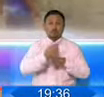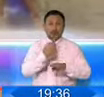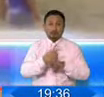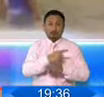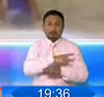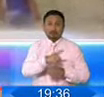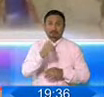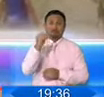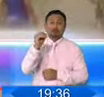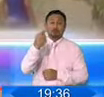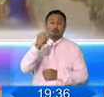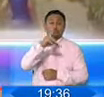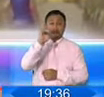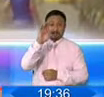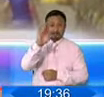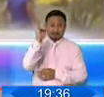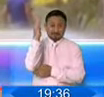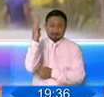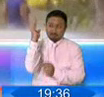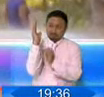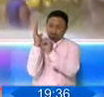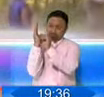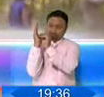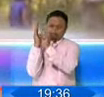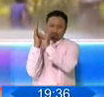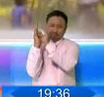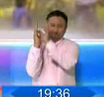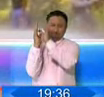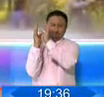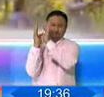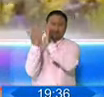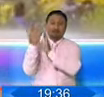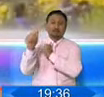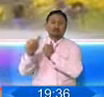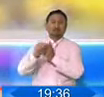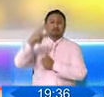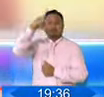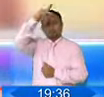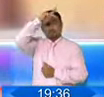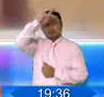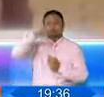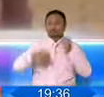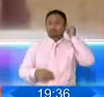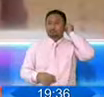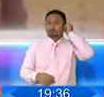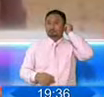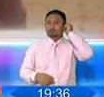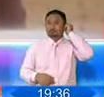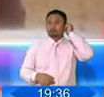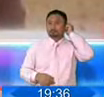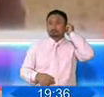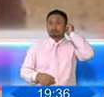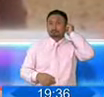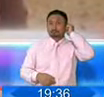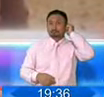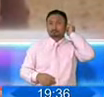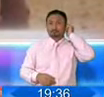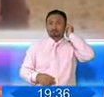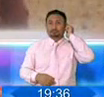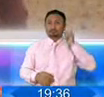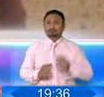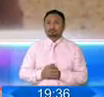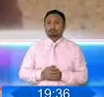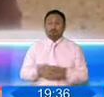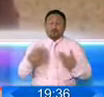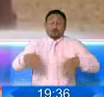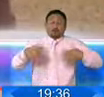llamado florecimiento de guayacanes. Esta zona es cercana a la frontera de Ecuador con Perú. Es algo extraordinario, es algo que no